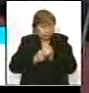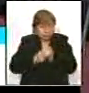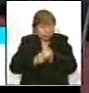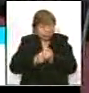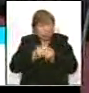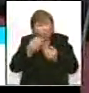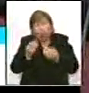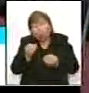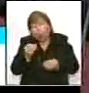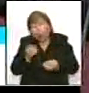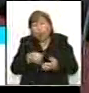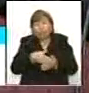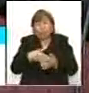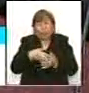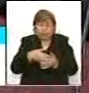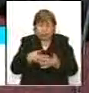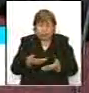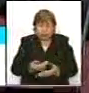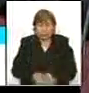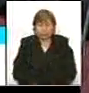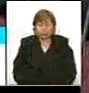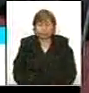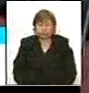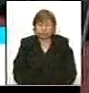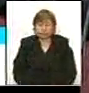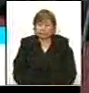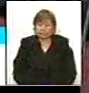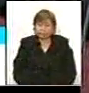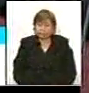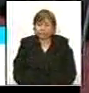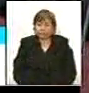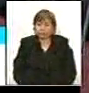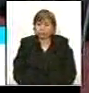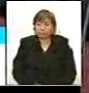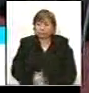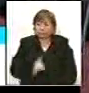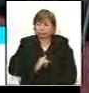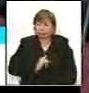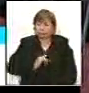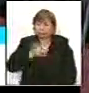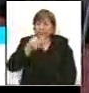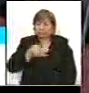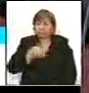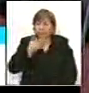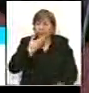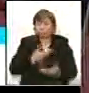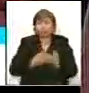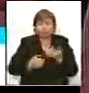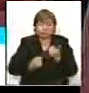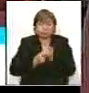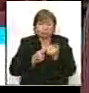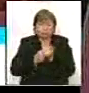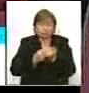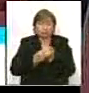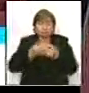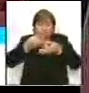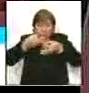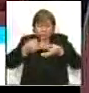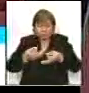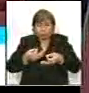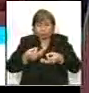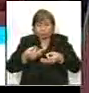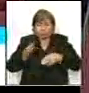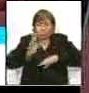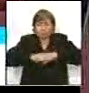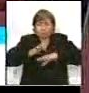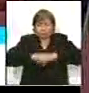o a debilitar a los partidos nacionales? Y yo creo que, en realidad, ayudan a fortalecer a los partidos nacionales. Sobre